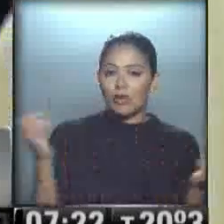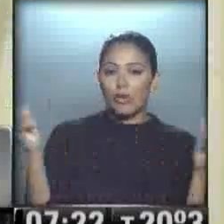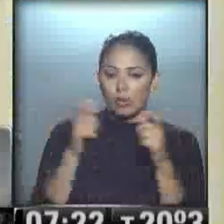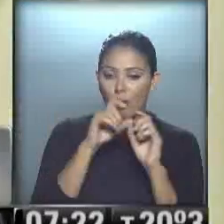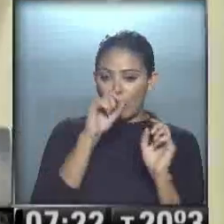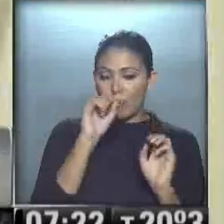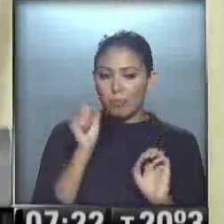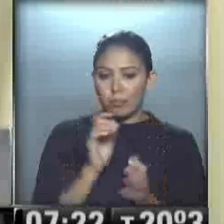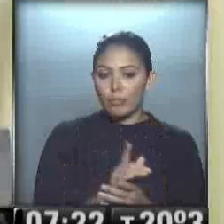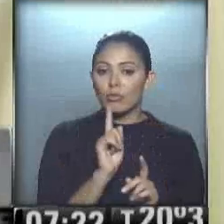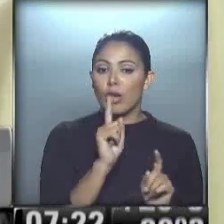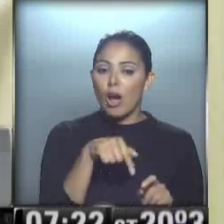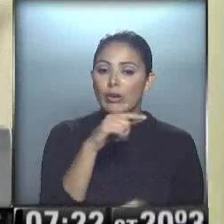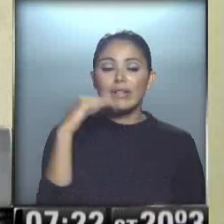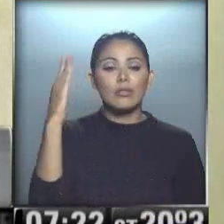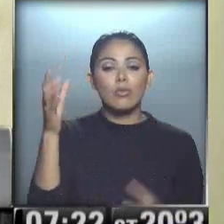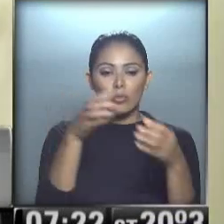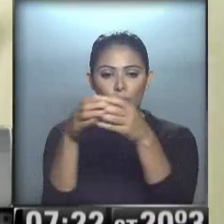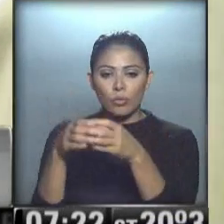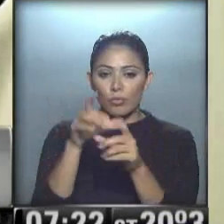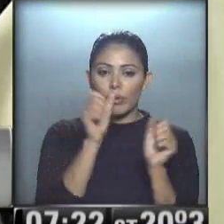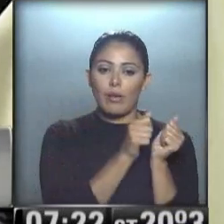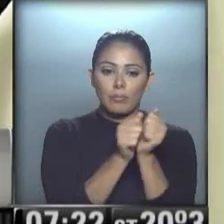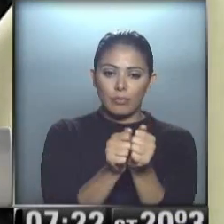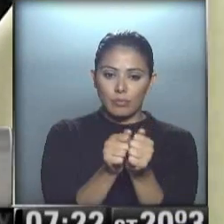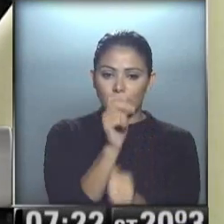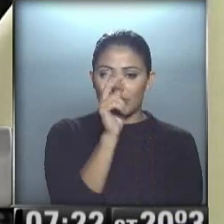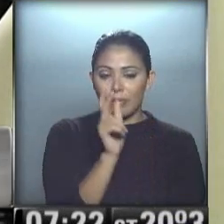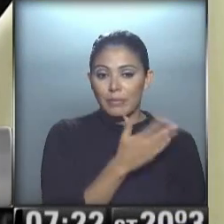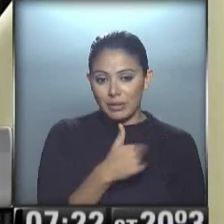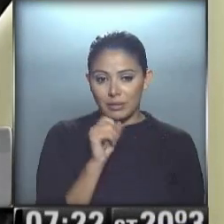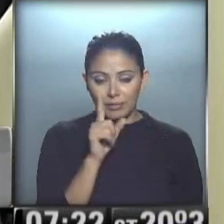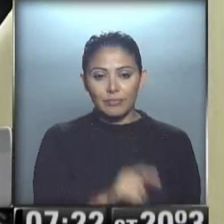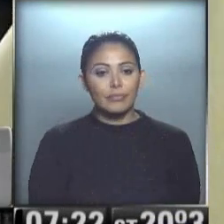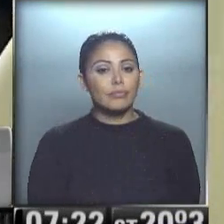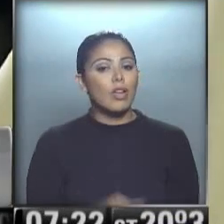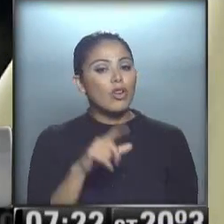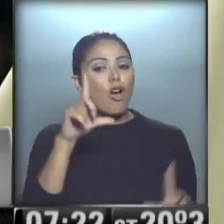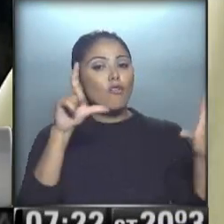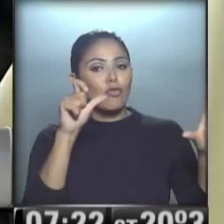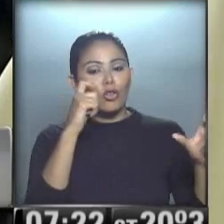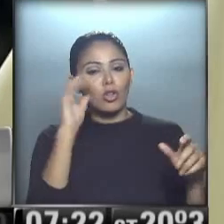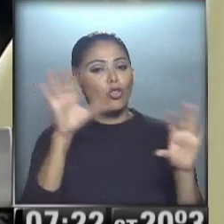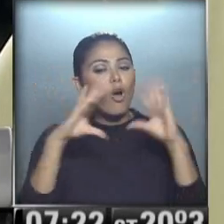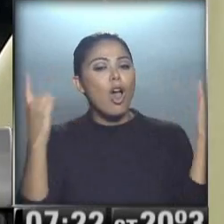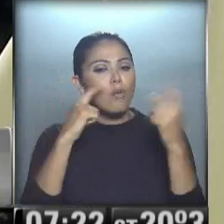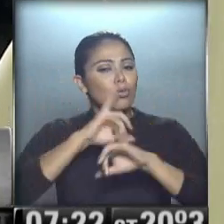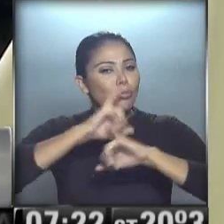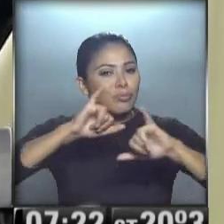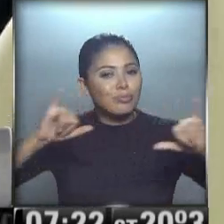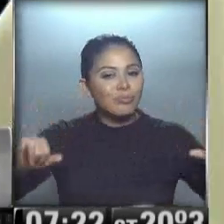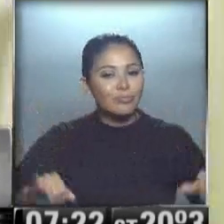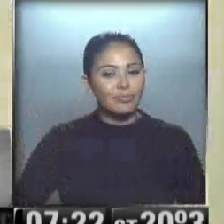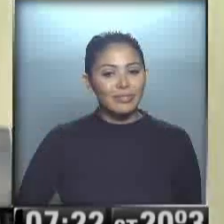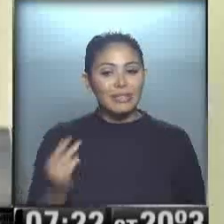acompaña al presidente norteamericano Barack Obama una foto que está recorriendo el mundo la que veíamos instantes cuando